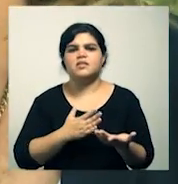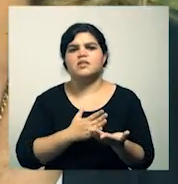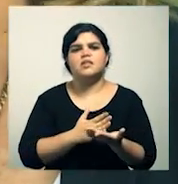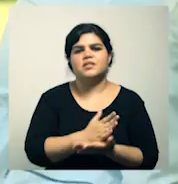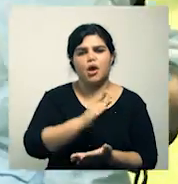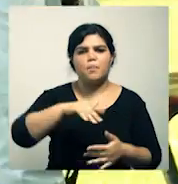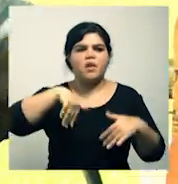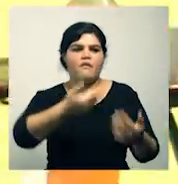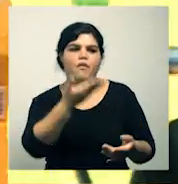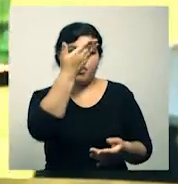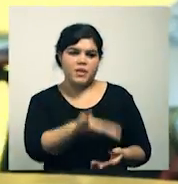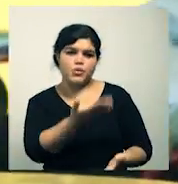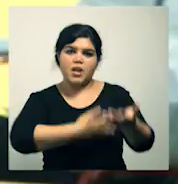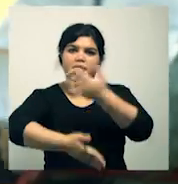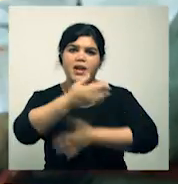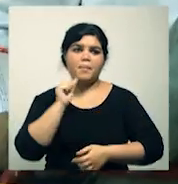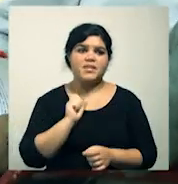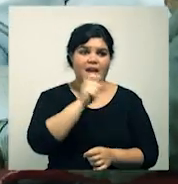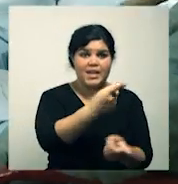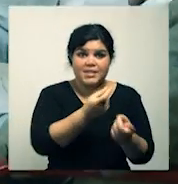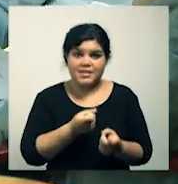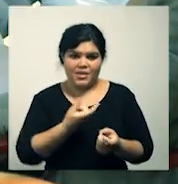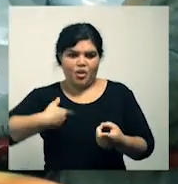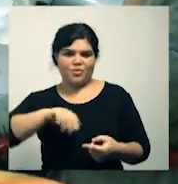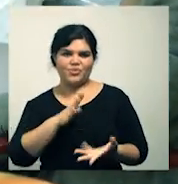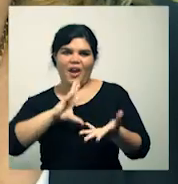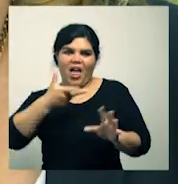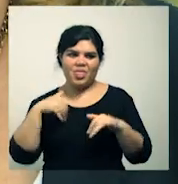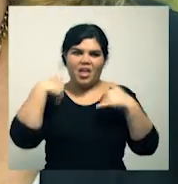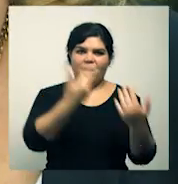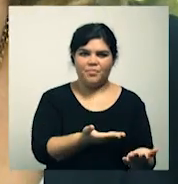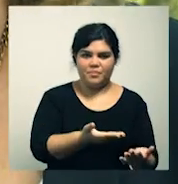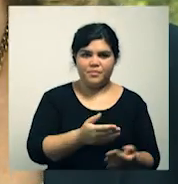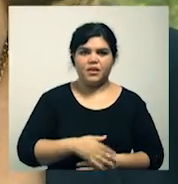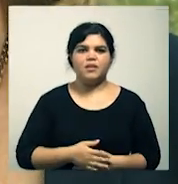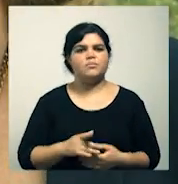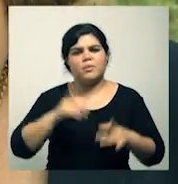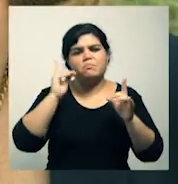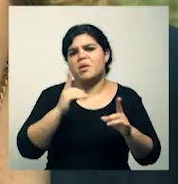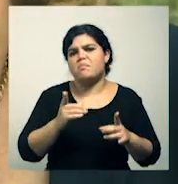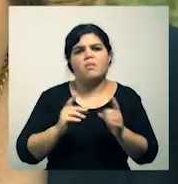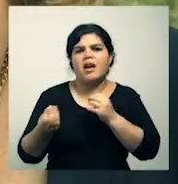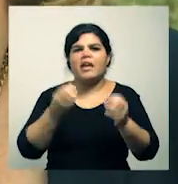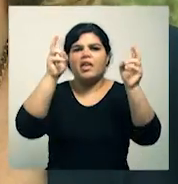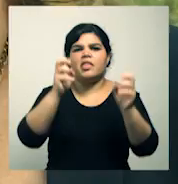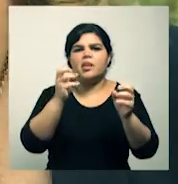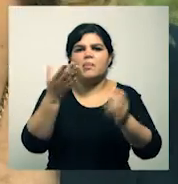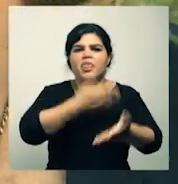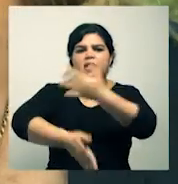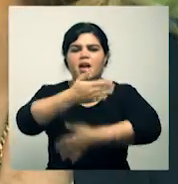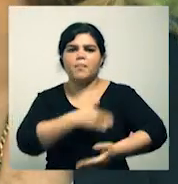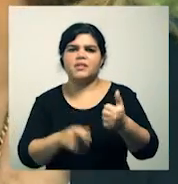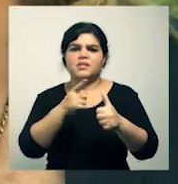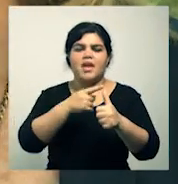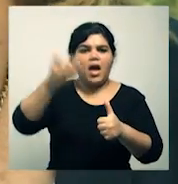las necesidades de la persona. Tomamos en general todo lo que es discapacidades básicas que involucran